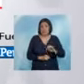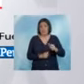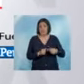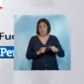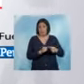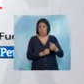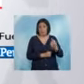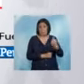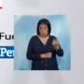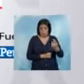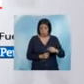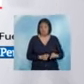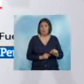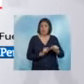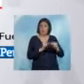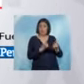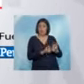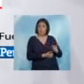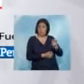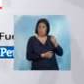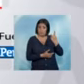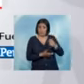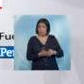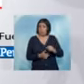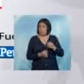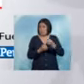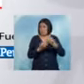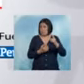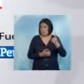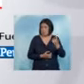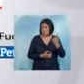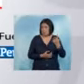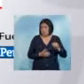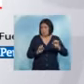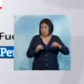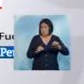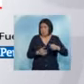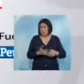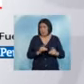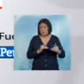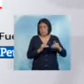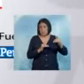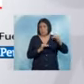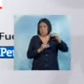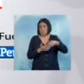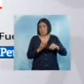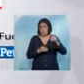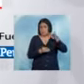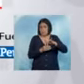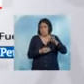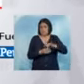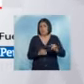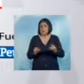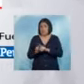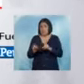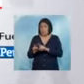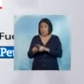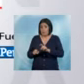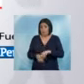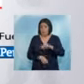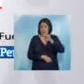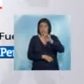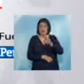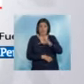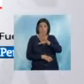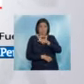uno de Fuerza Popular, que normalmente además los primeros números siempre tienen una votación bastante alta en el preferencial. Lo mismo pasa con Mercedes Araoz,